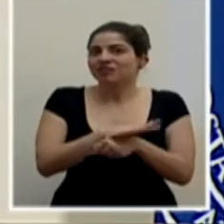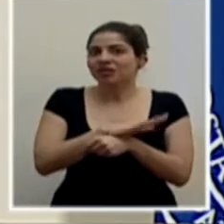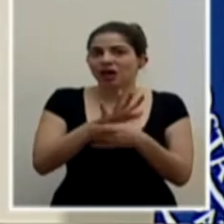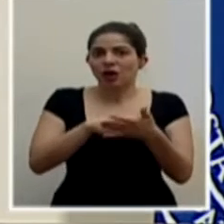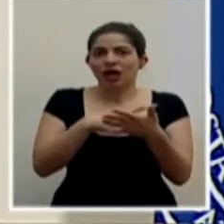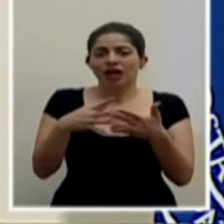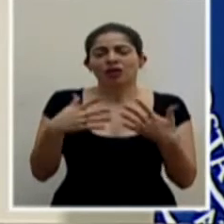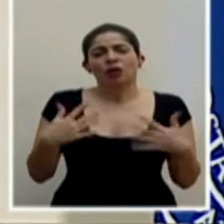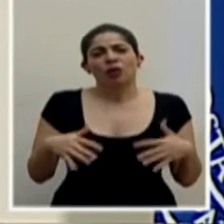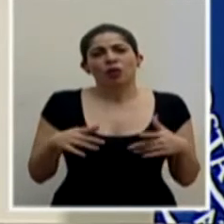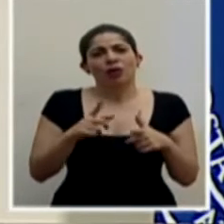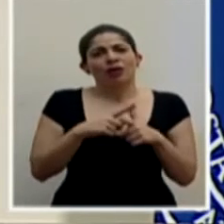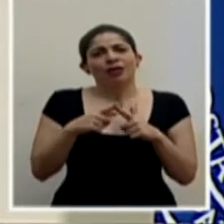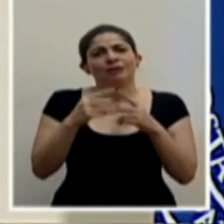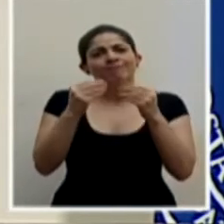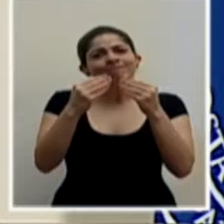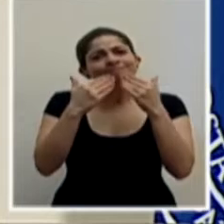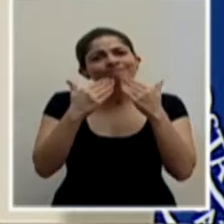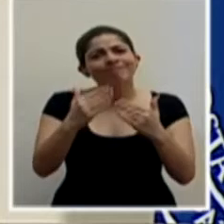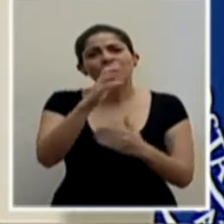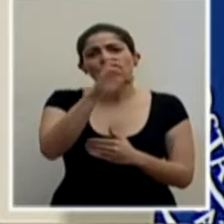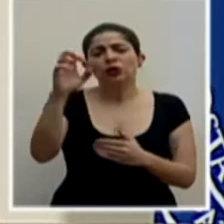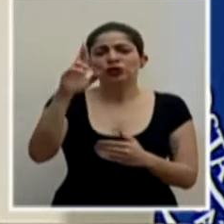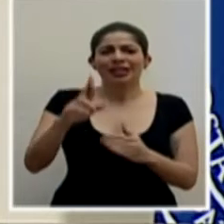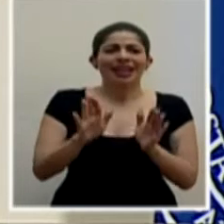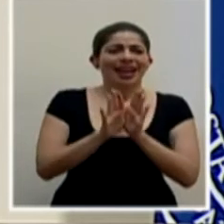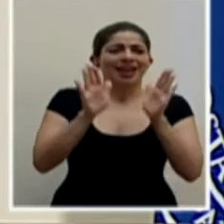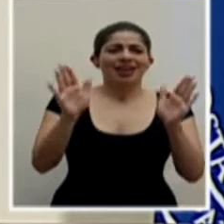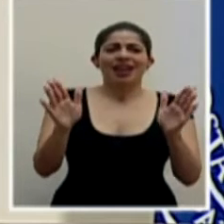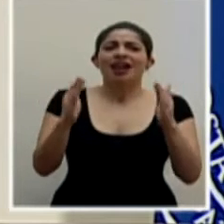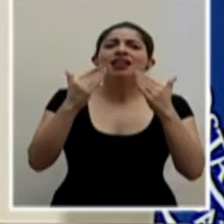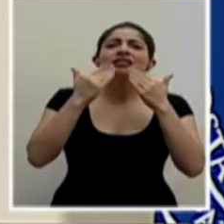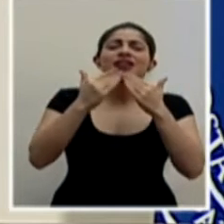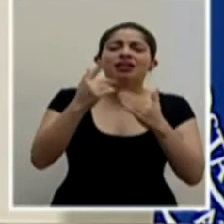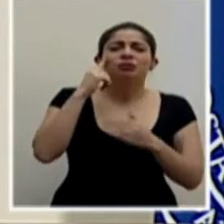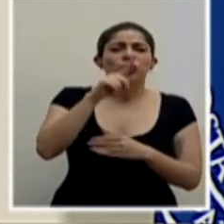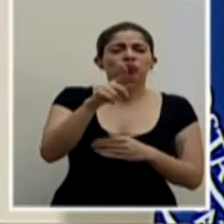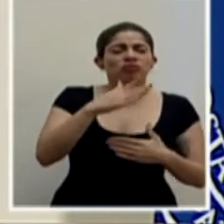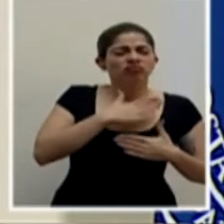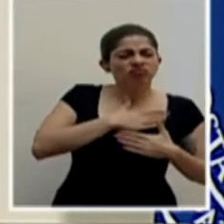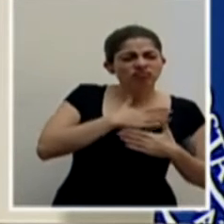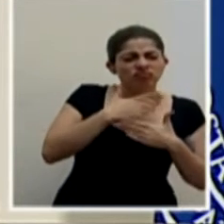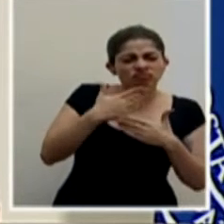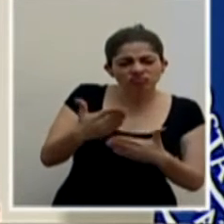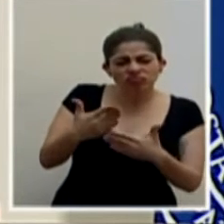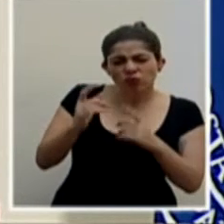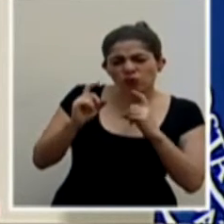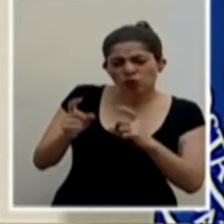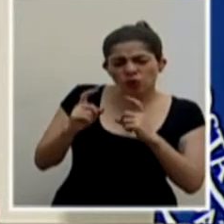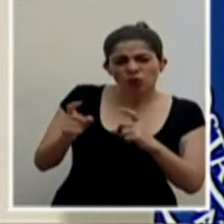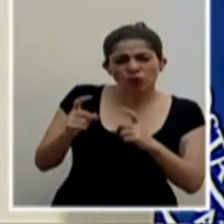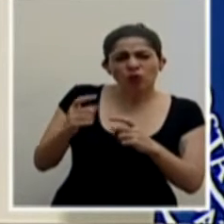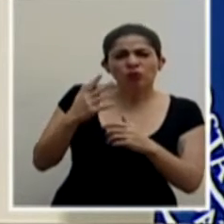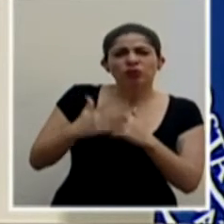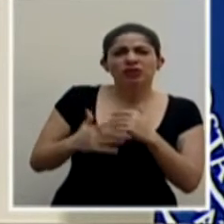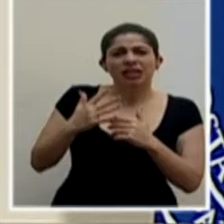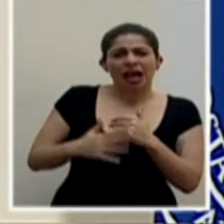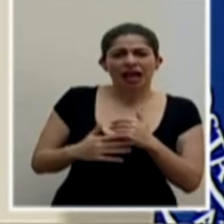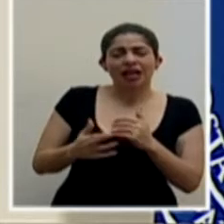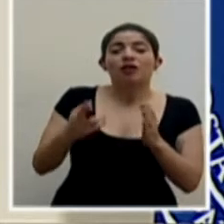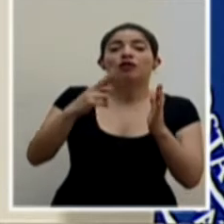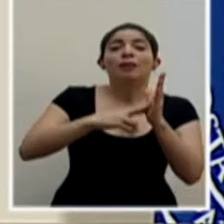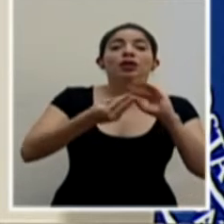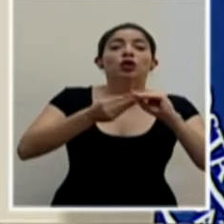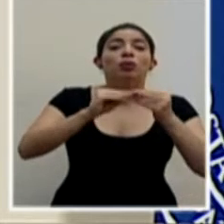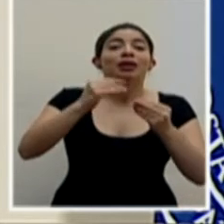que muchas gracias Costa Rica en general por ese altruismo en donar sangre y reitero el